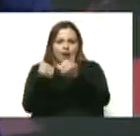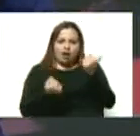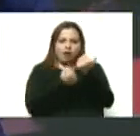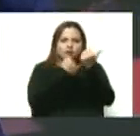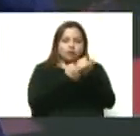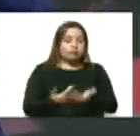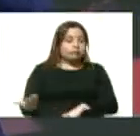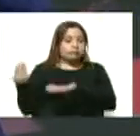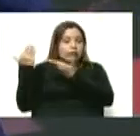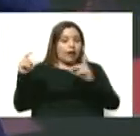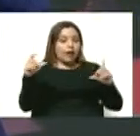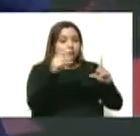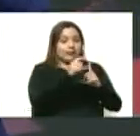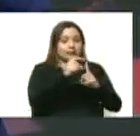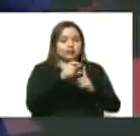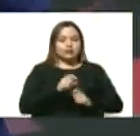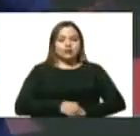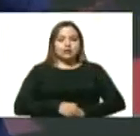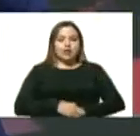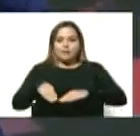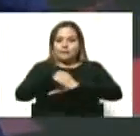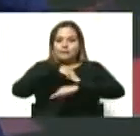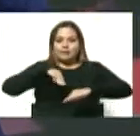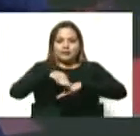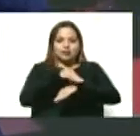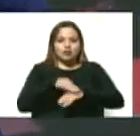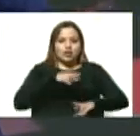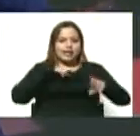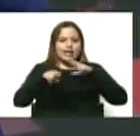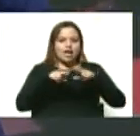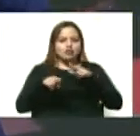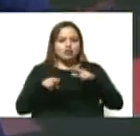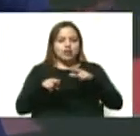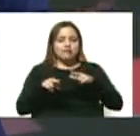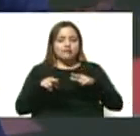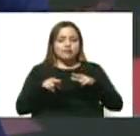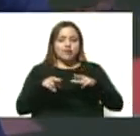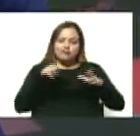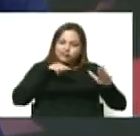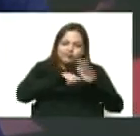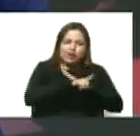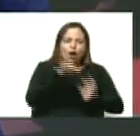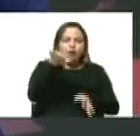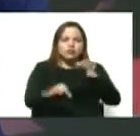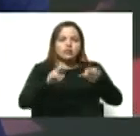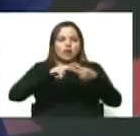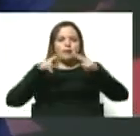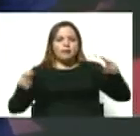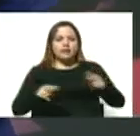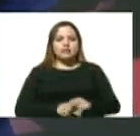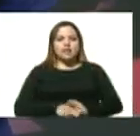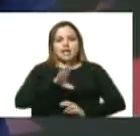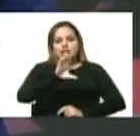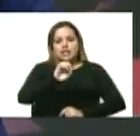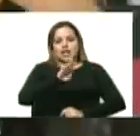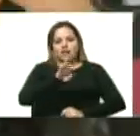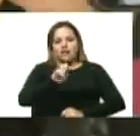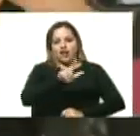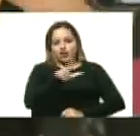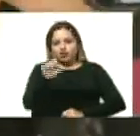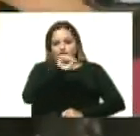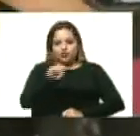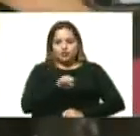escuchar al ministro del Poder Popular para las Relaciones Interiores, Justicia y el Paz, el almirante en jefe Remigio Ceballos.